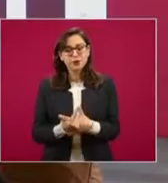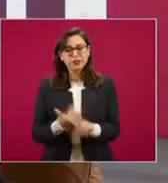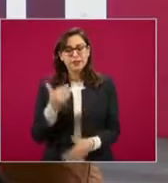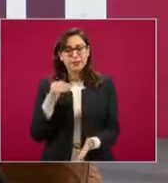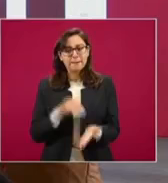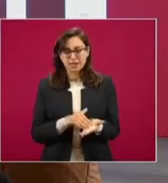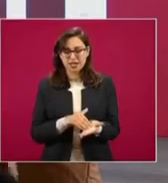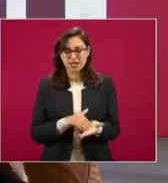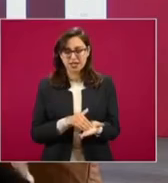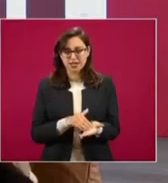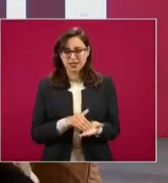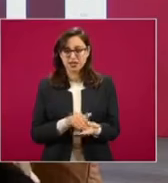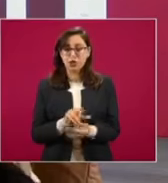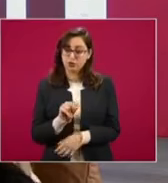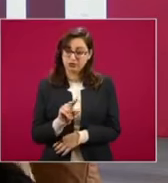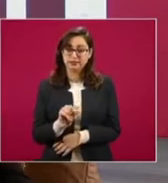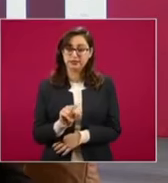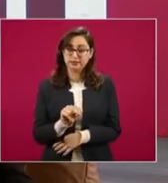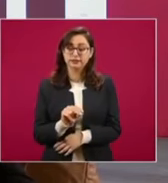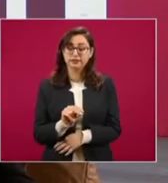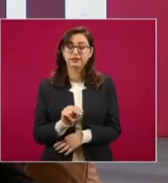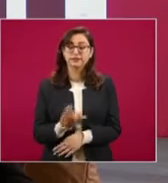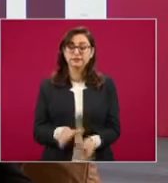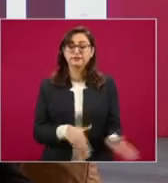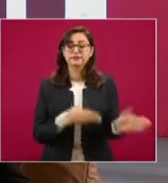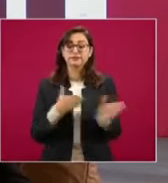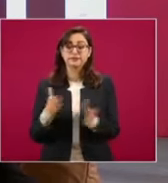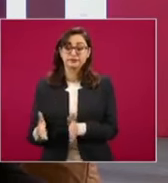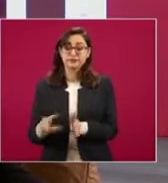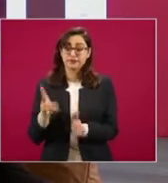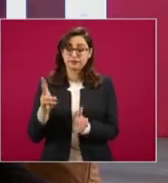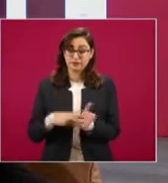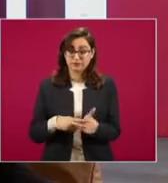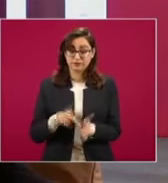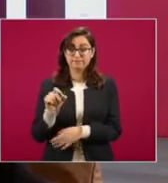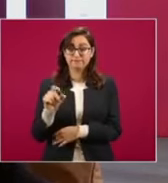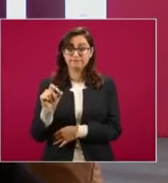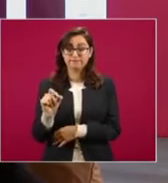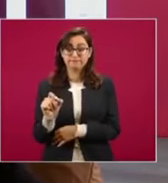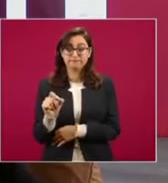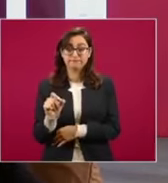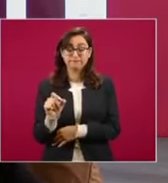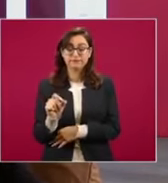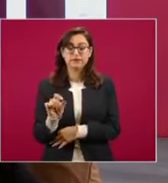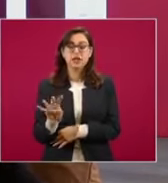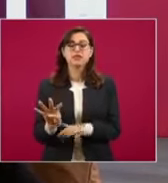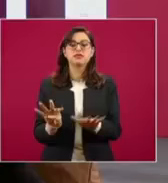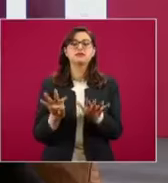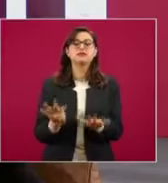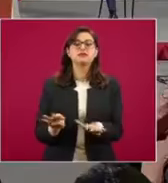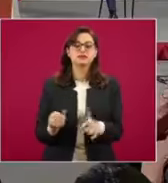12000 80 y en lo que va del 20